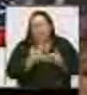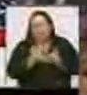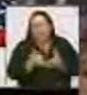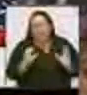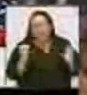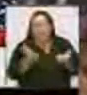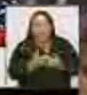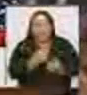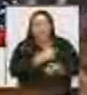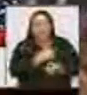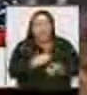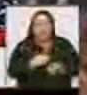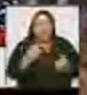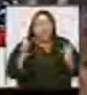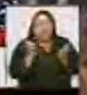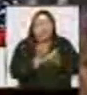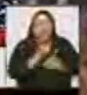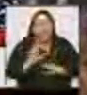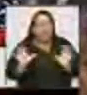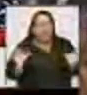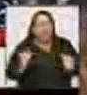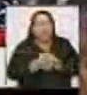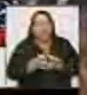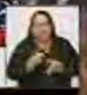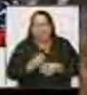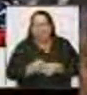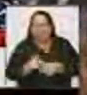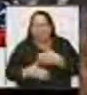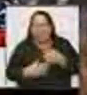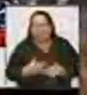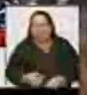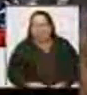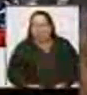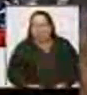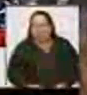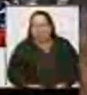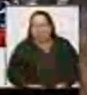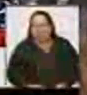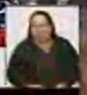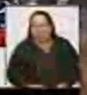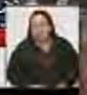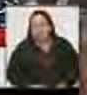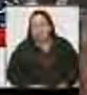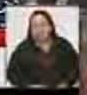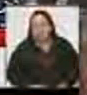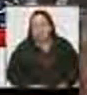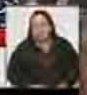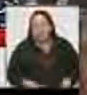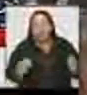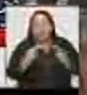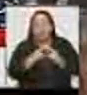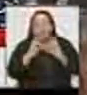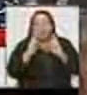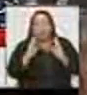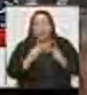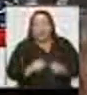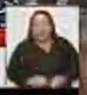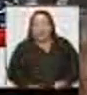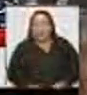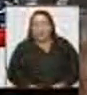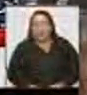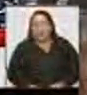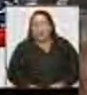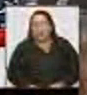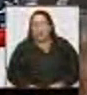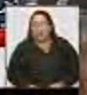todos, parlamento, ejecutivo, colegios, todos, a que esto no avance. Yo tenía otro día un encuentro, felizmente, muy